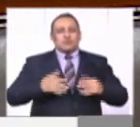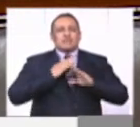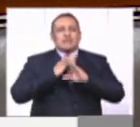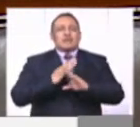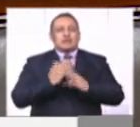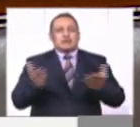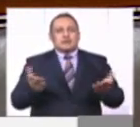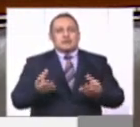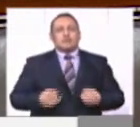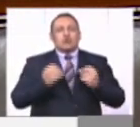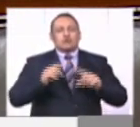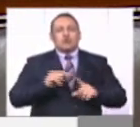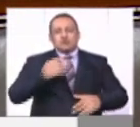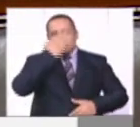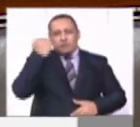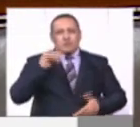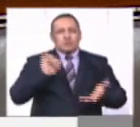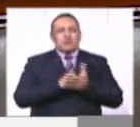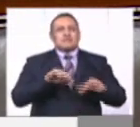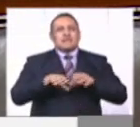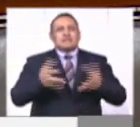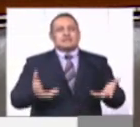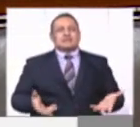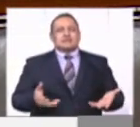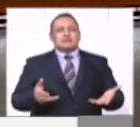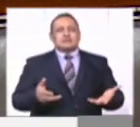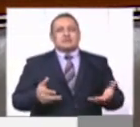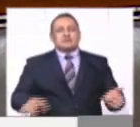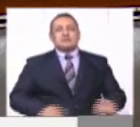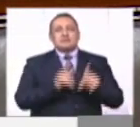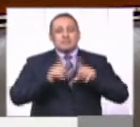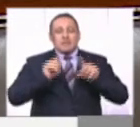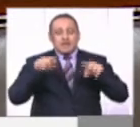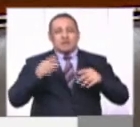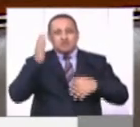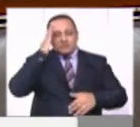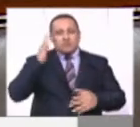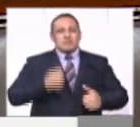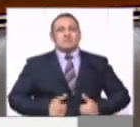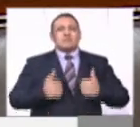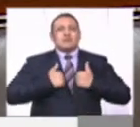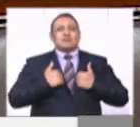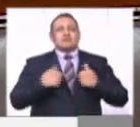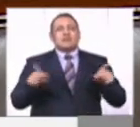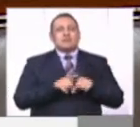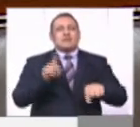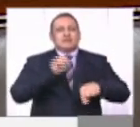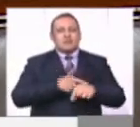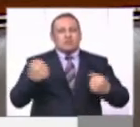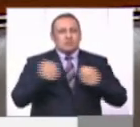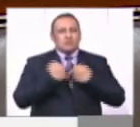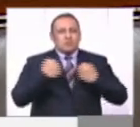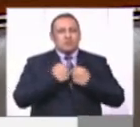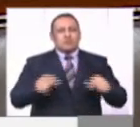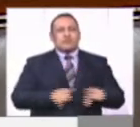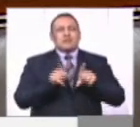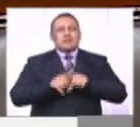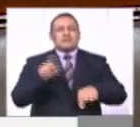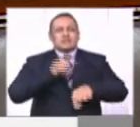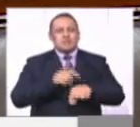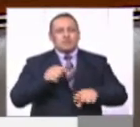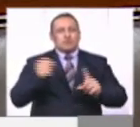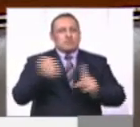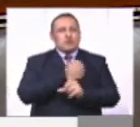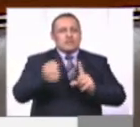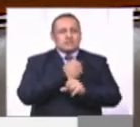o nos olvidamos todo lo que se decía eso nos tocó vivir momento de confrontación momento de violencia